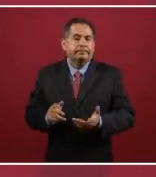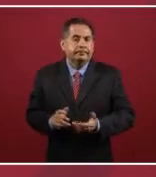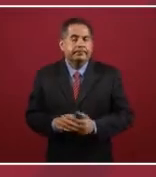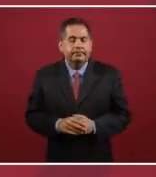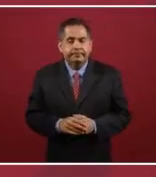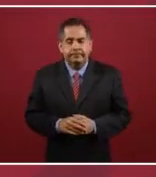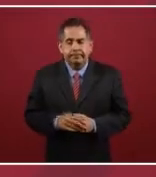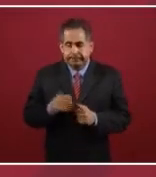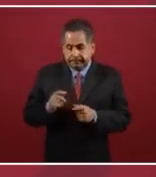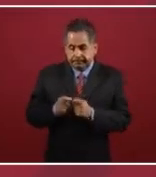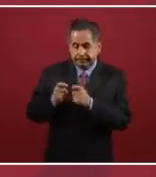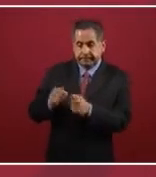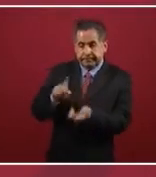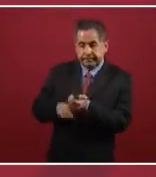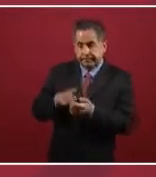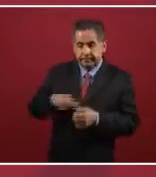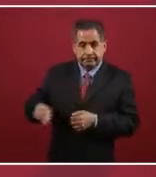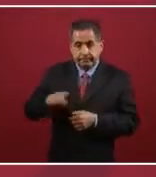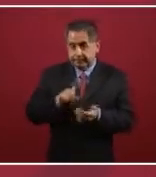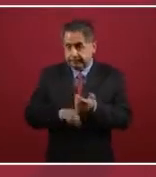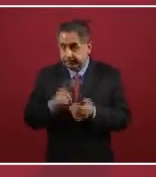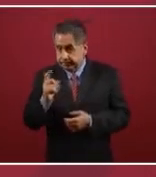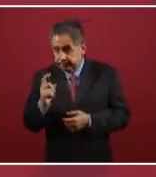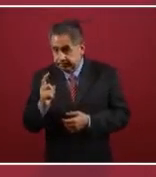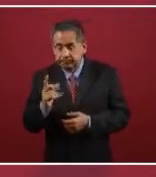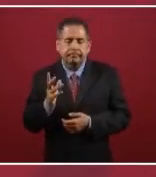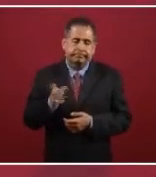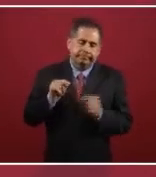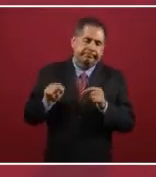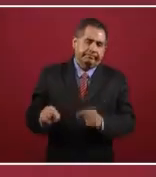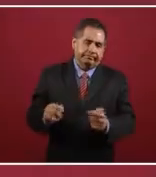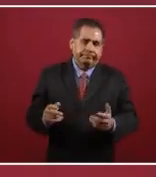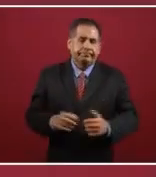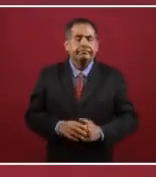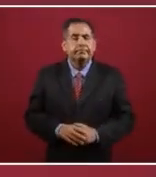sé de dónde tenemos el agua